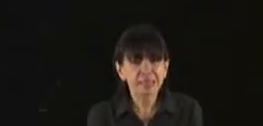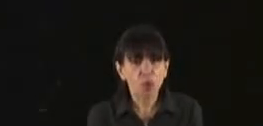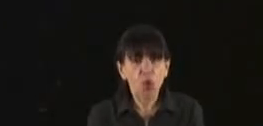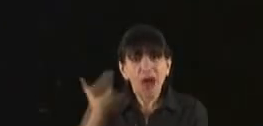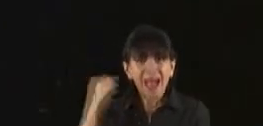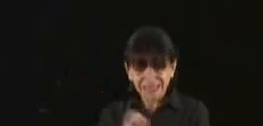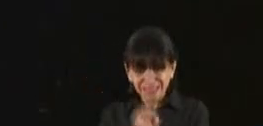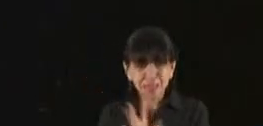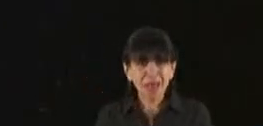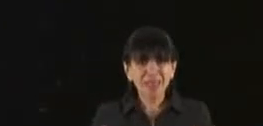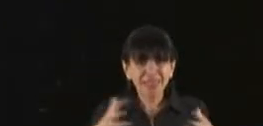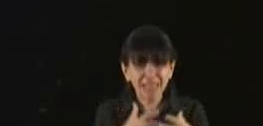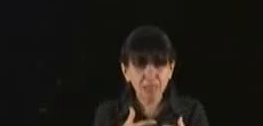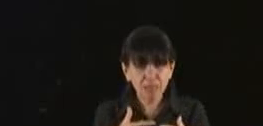pandemia.